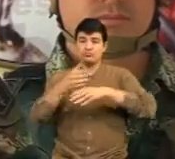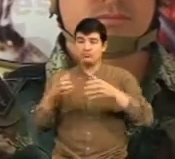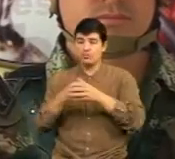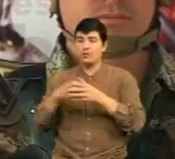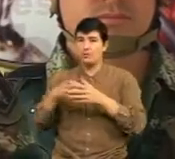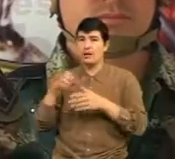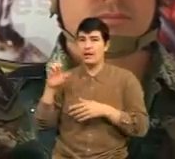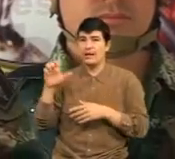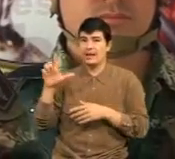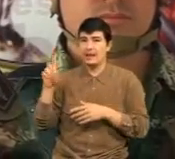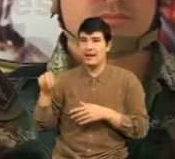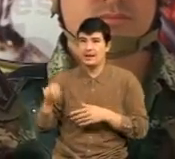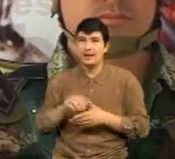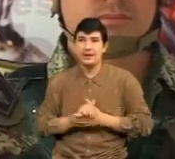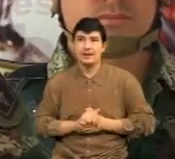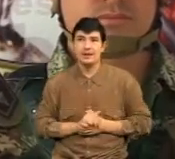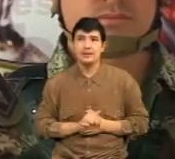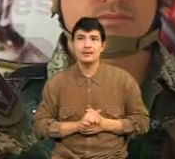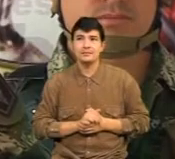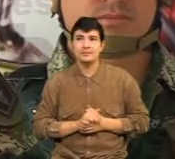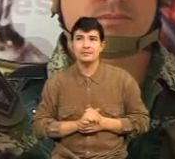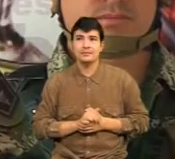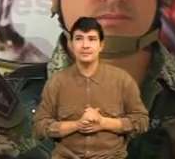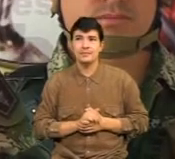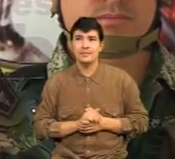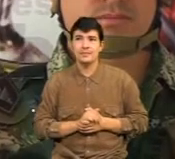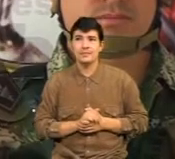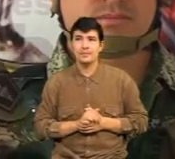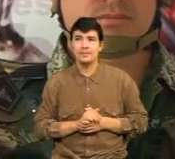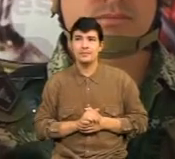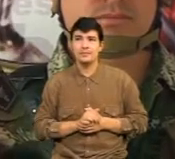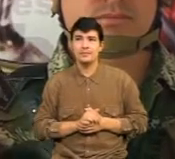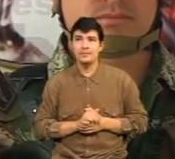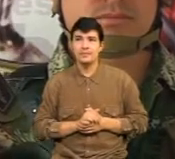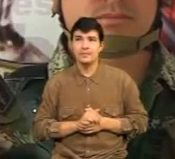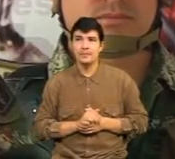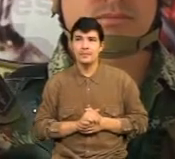Ramírez Castro, del Frente Héroes y Mártires de Santa Rosa y el Frente Edgar Amílcar.